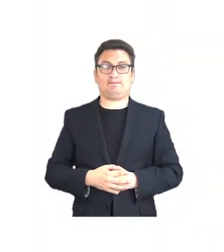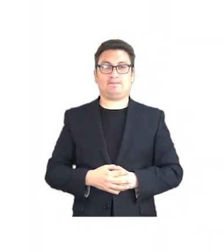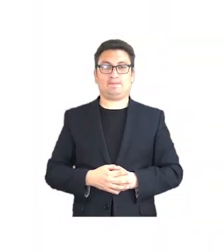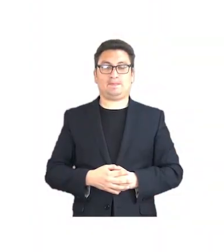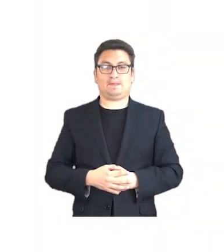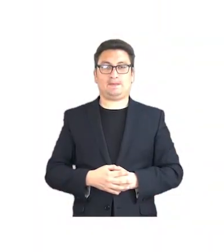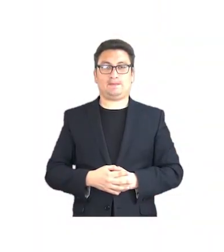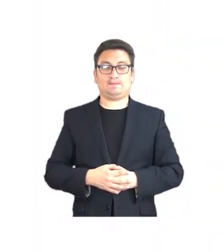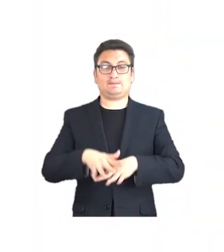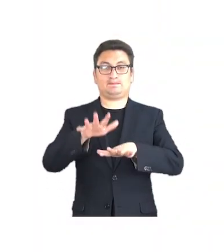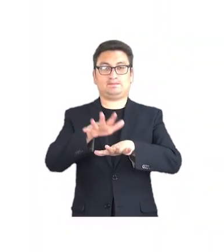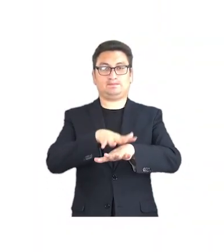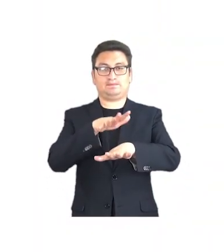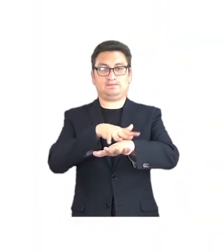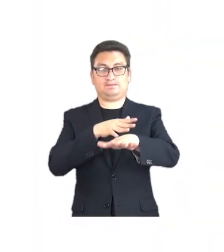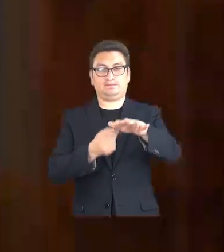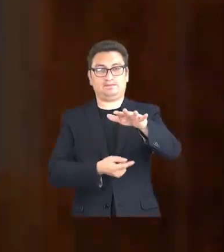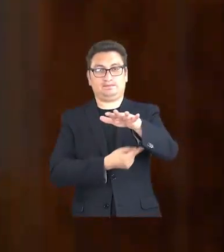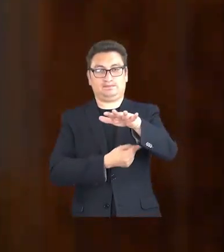Pantorrilla.